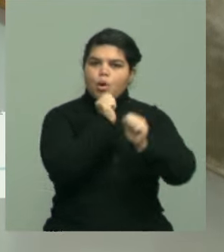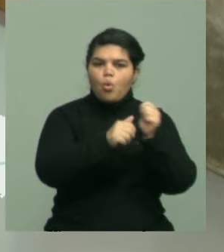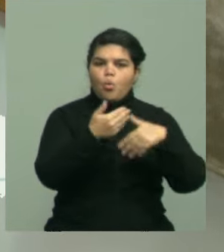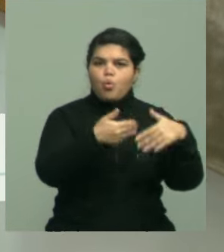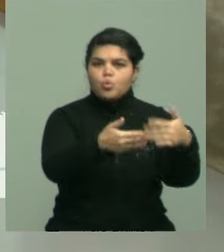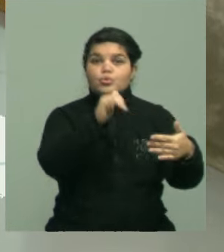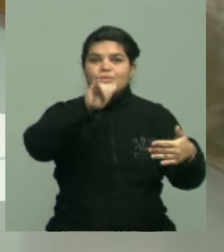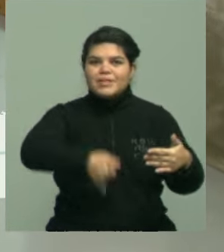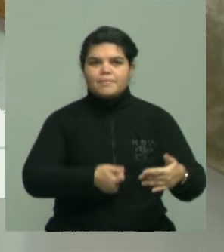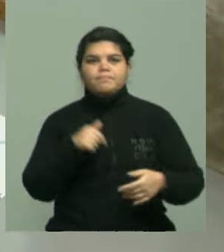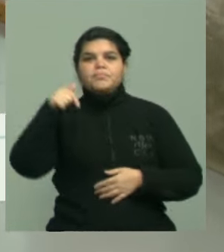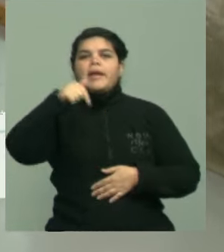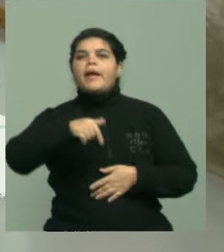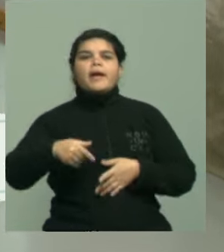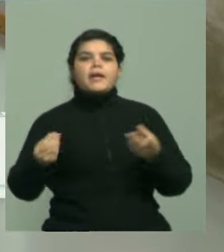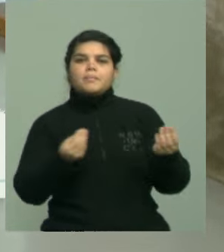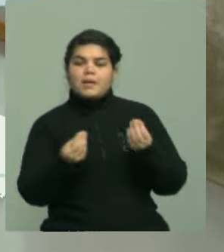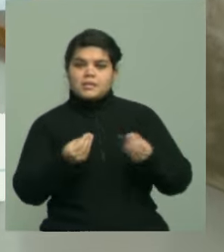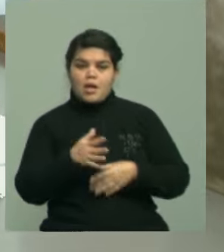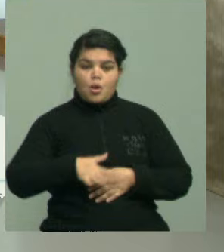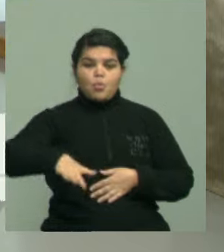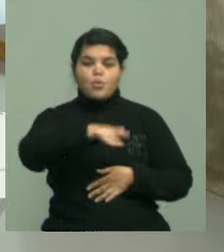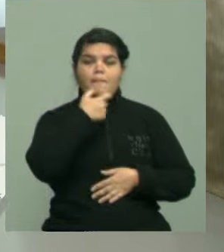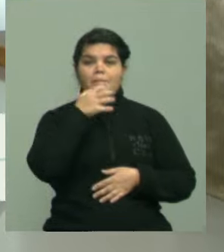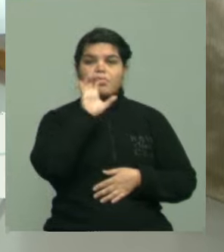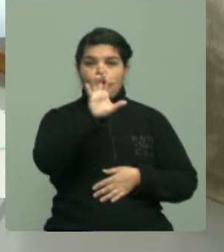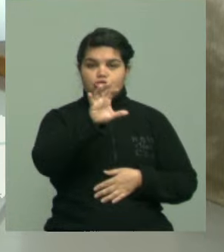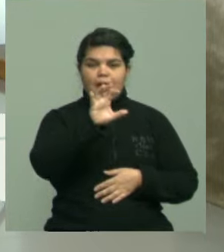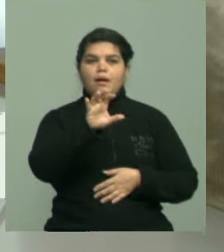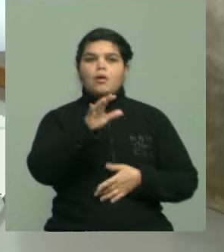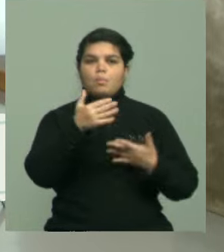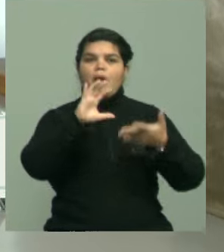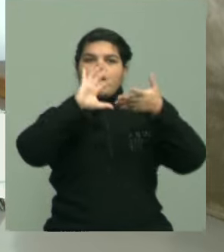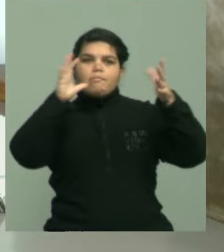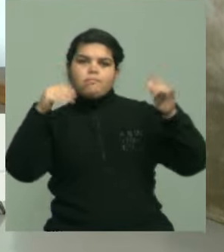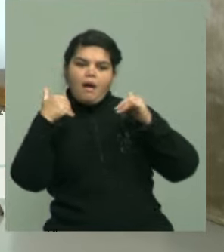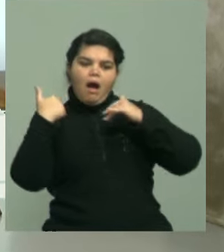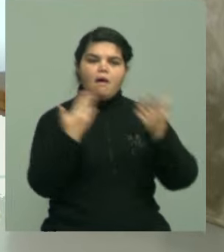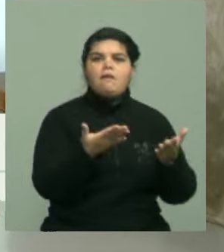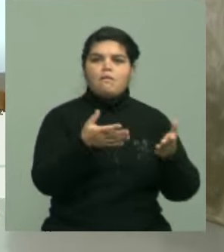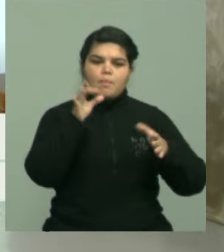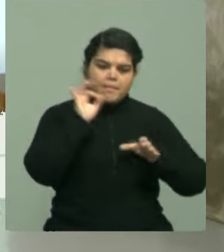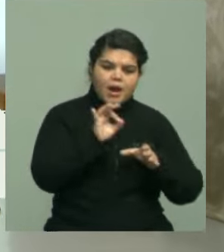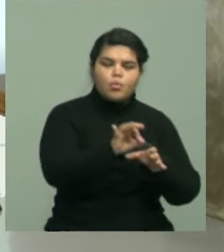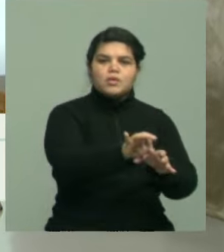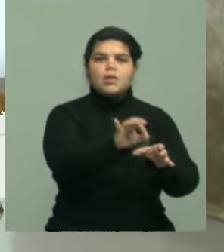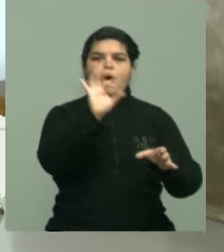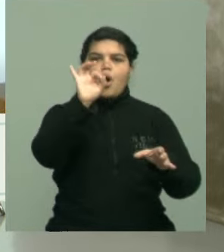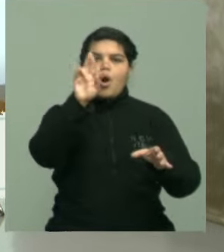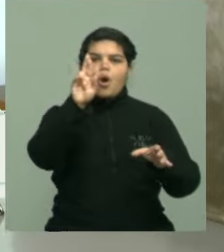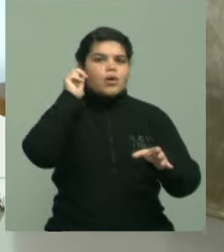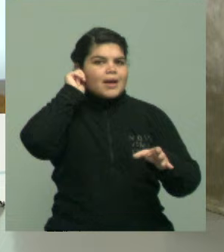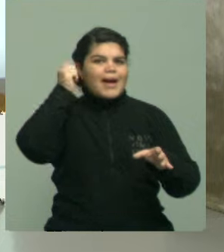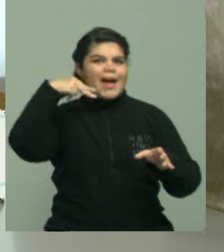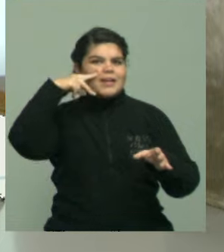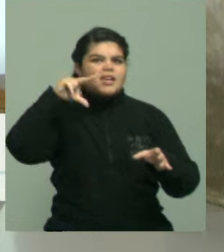grandes ventajas para el cultivo orgánico. Orgánico que después trae mejores beneficios para la gente. Sí. Al no usar pesticidas, al